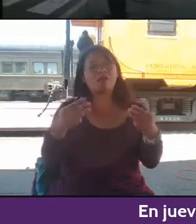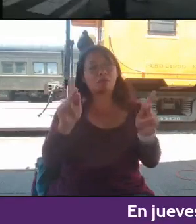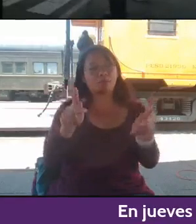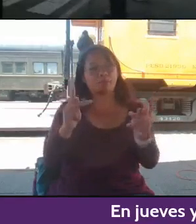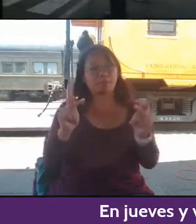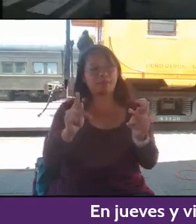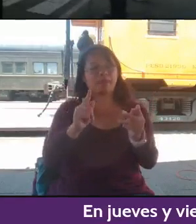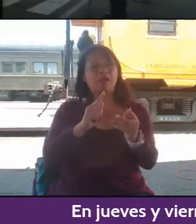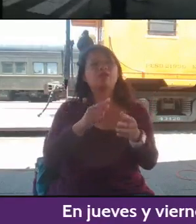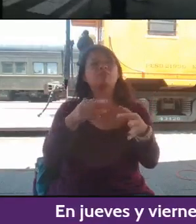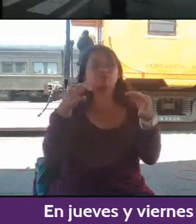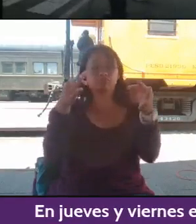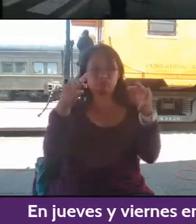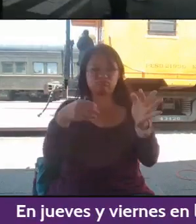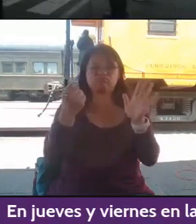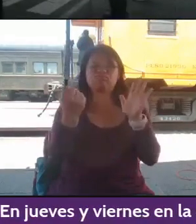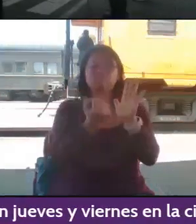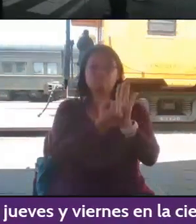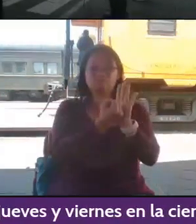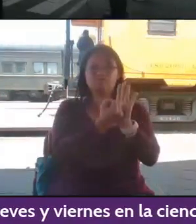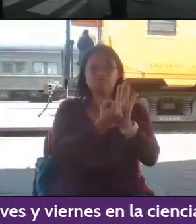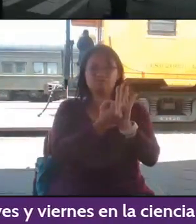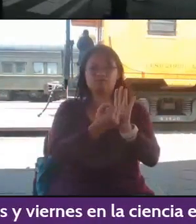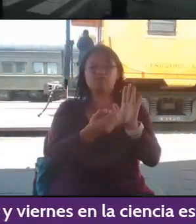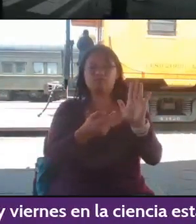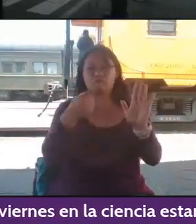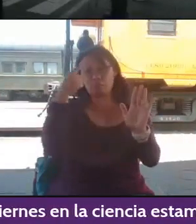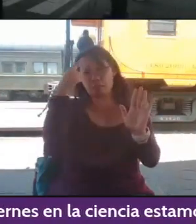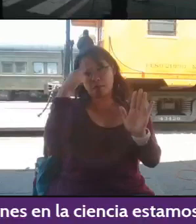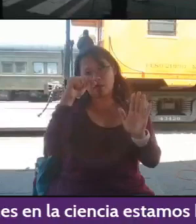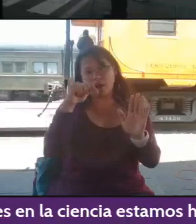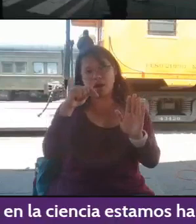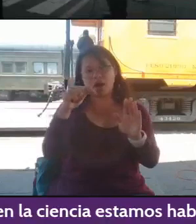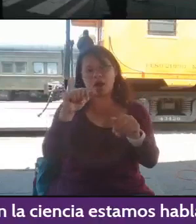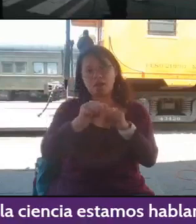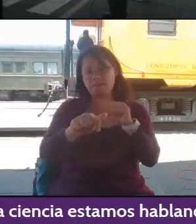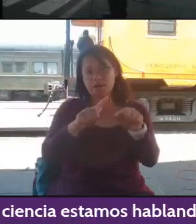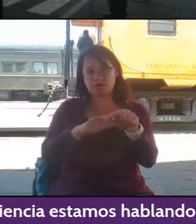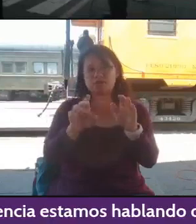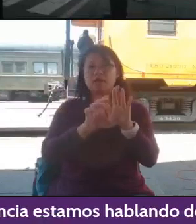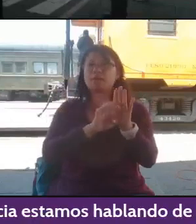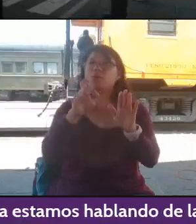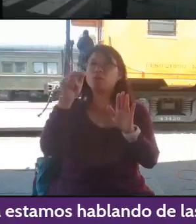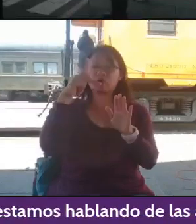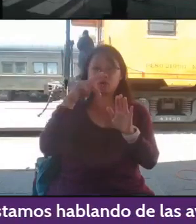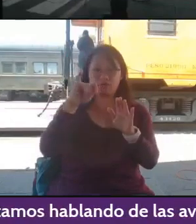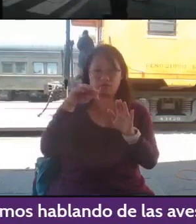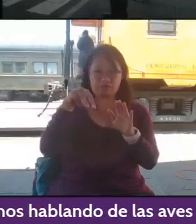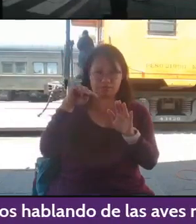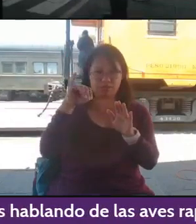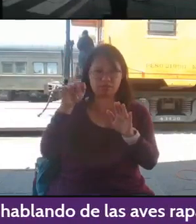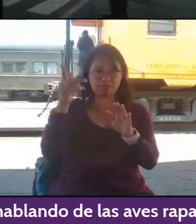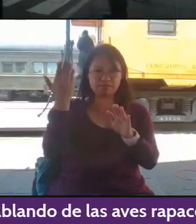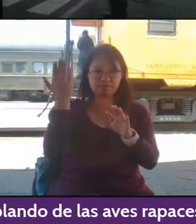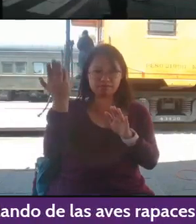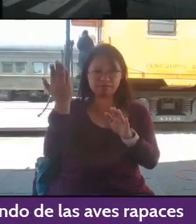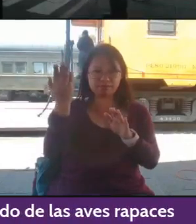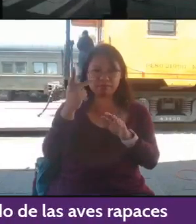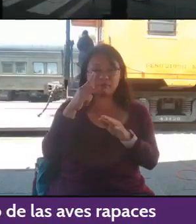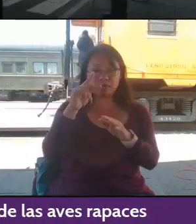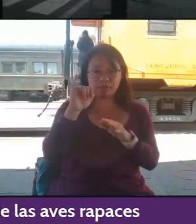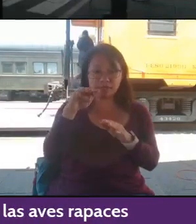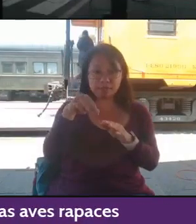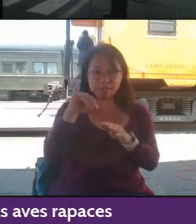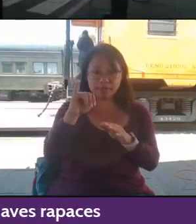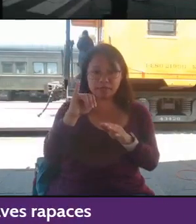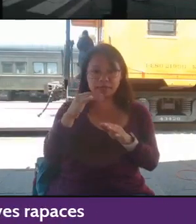y autorizaciones, animales que han nacido en cautiverio, como Kimi. En estos casos, en la mayoría de casos, por ejemplo, Kimi, si